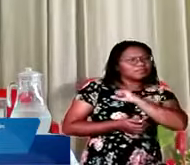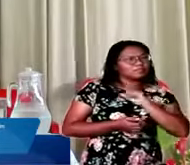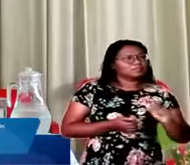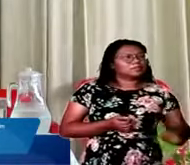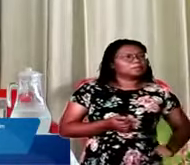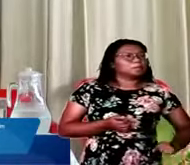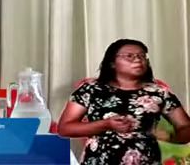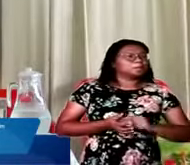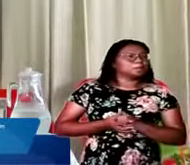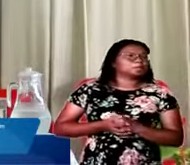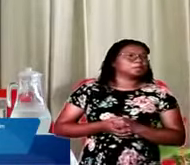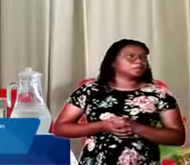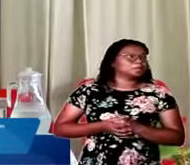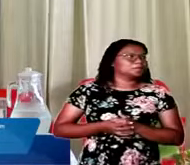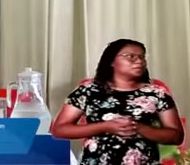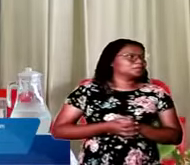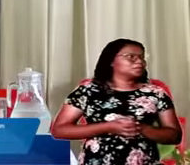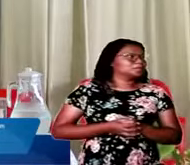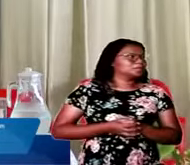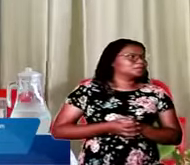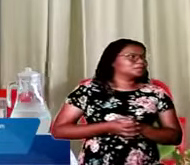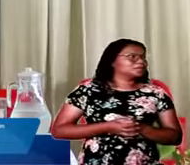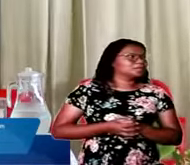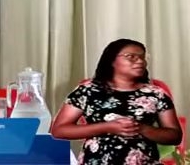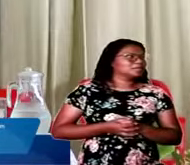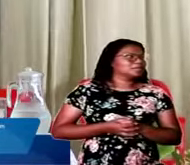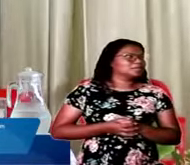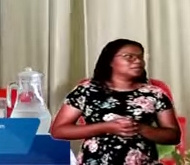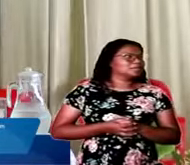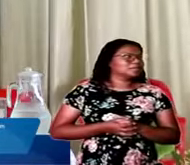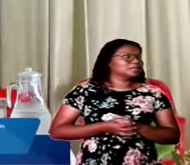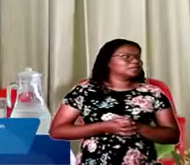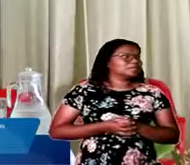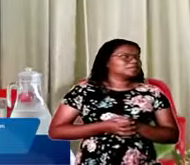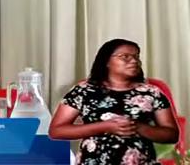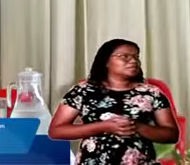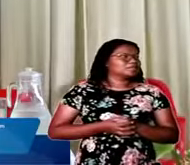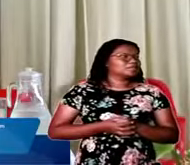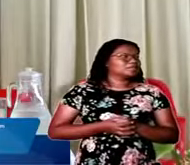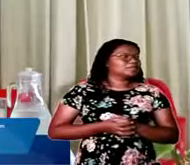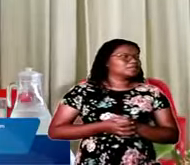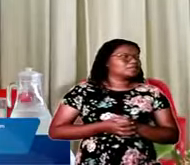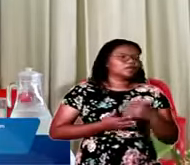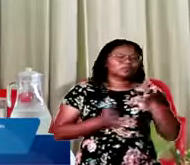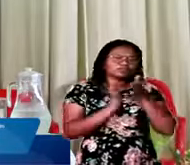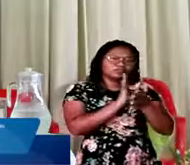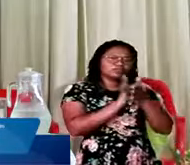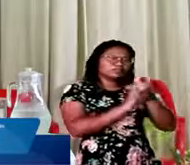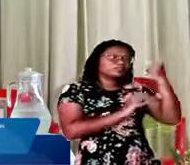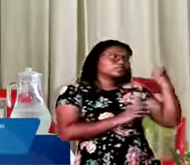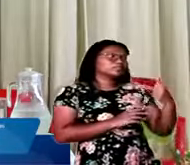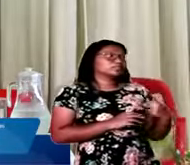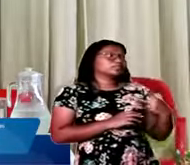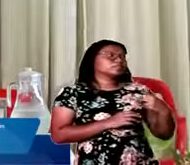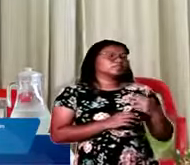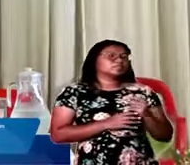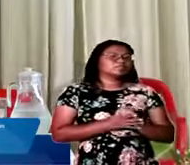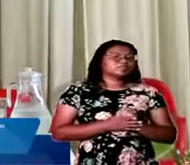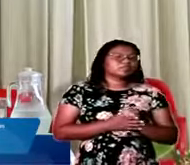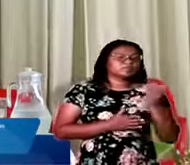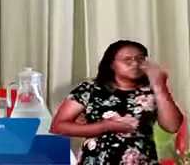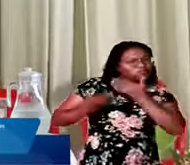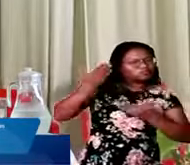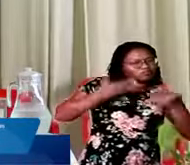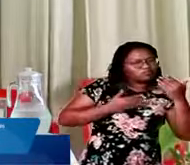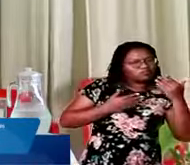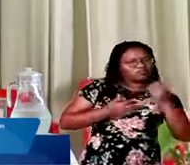cumplo? Y el Señor le dice, sencillo, le voy a poner una le voy a contar una historia y usted deduzca. Usted mírese